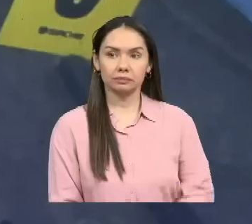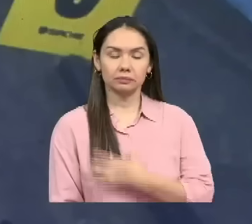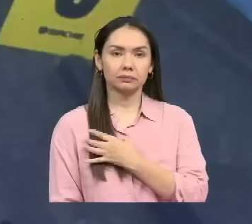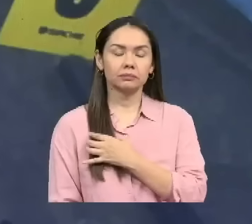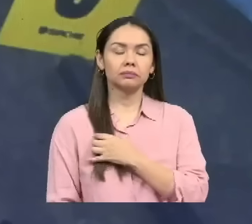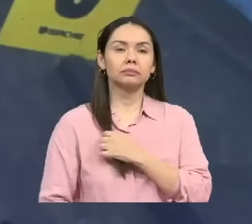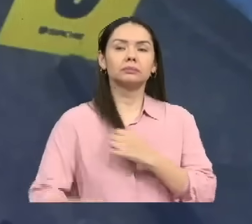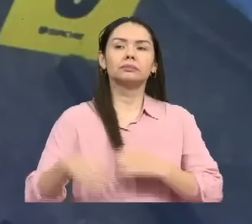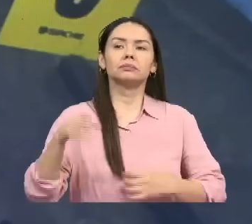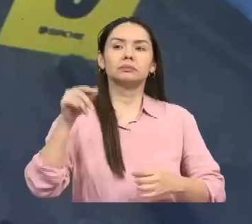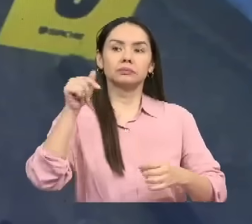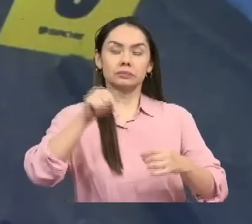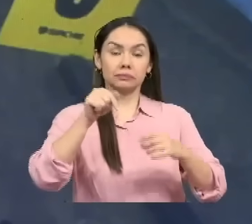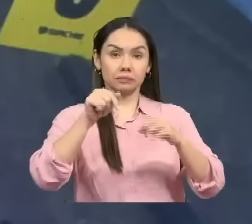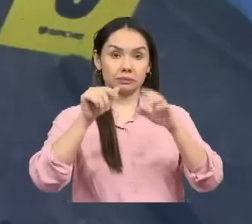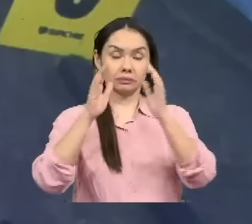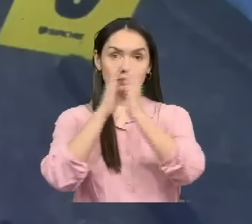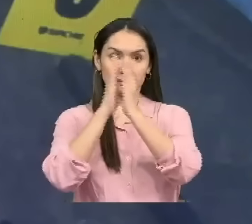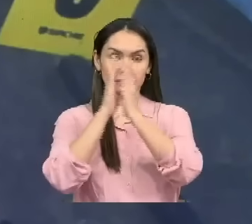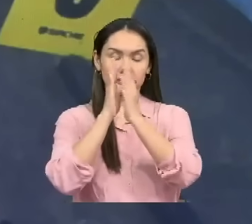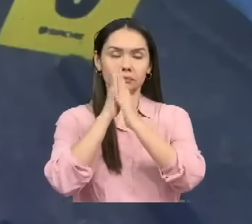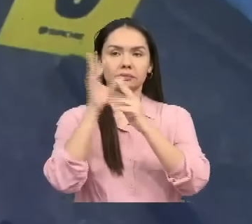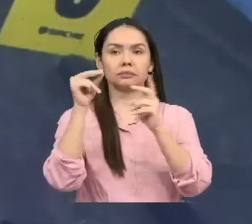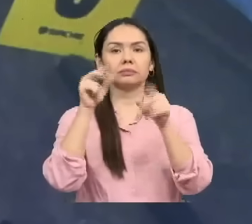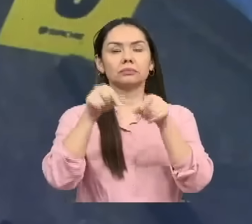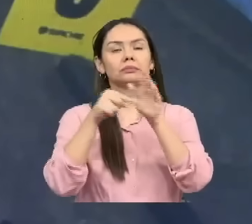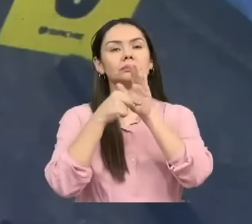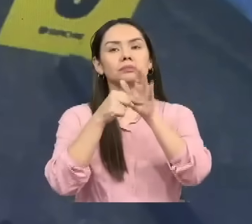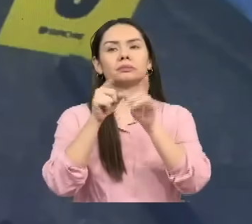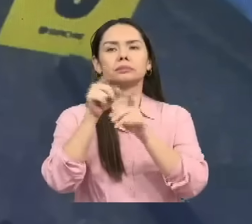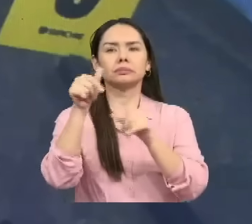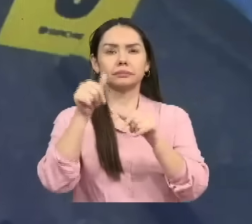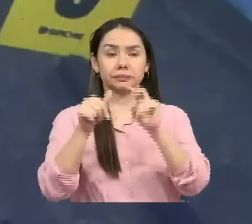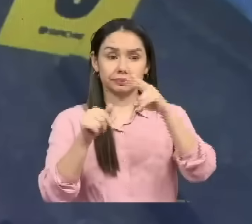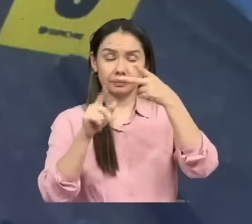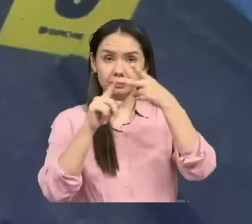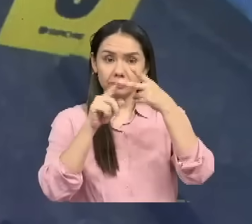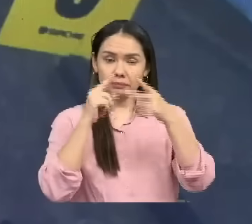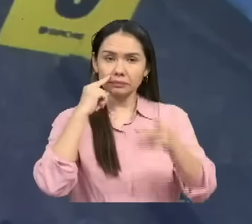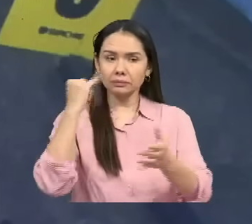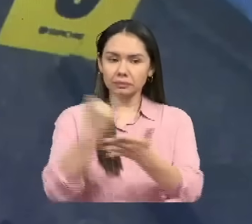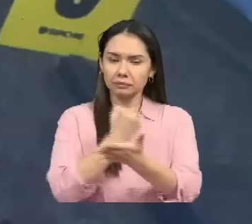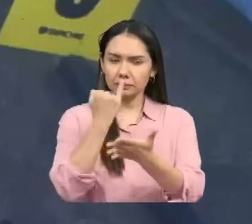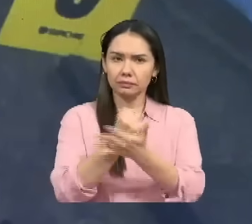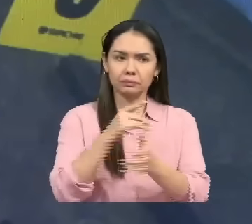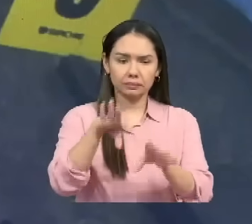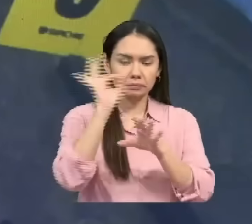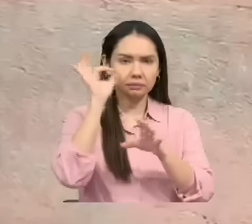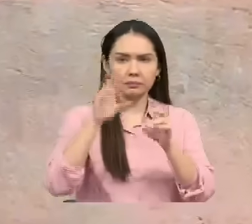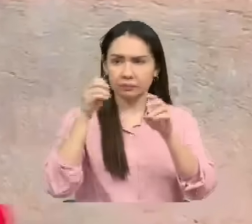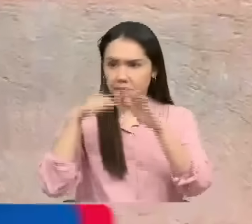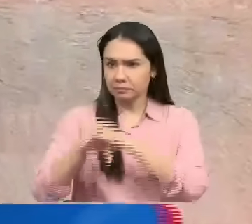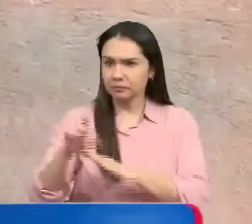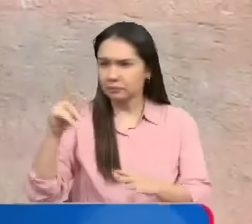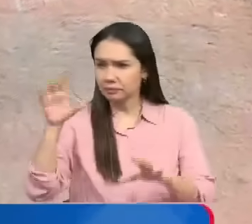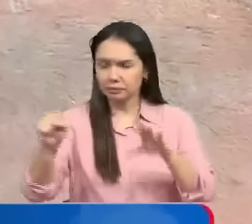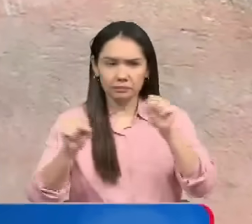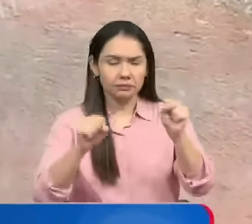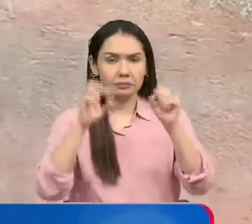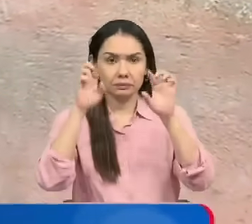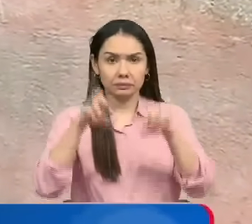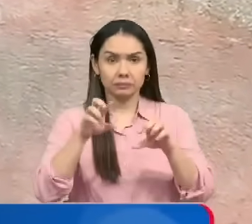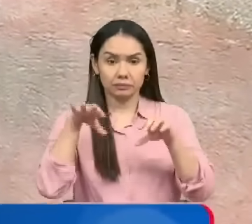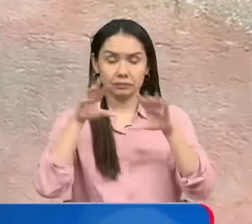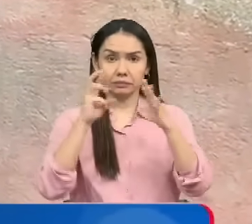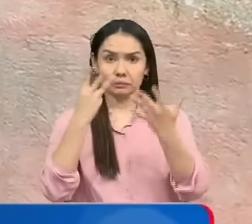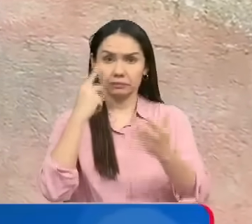Y le cuento que este domingo el Ministerio Público informó que por segundo día consecutivo se realizaron diligencias de allanamiento en la colonia de Limón, en la zona